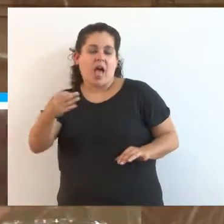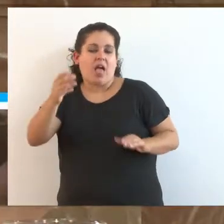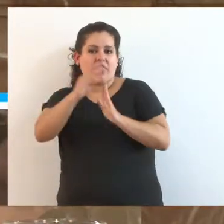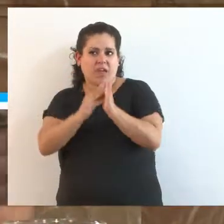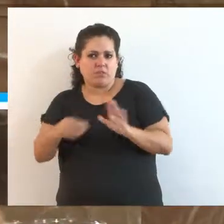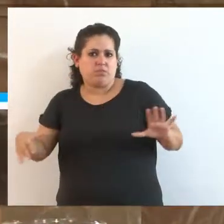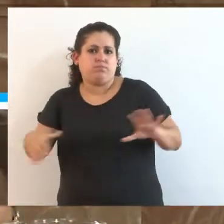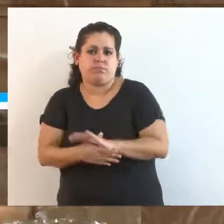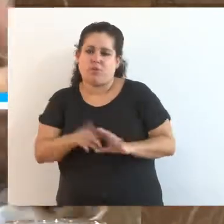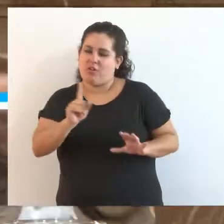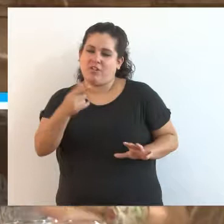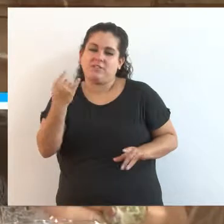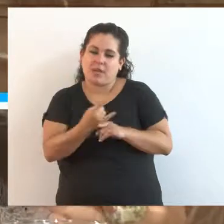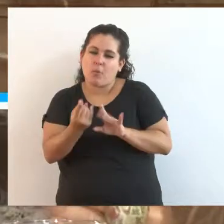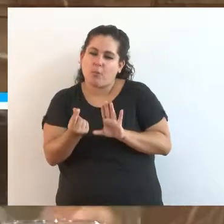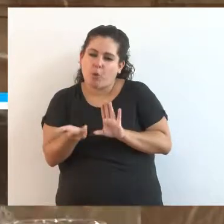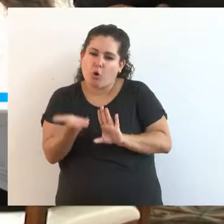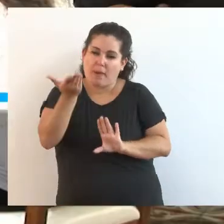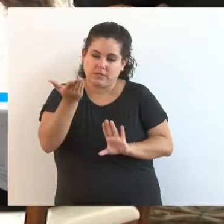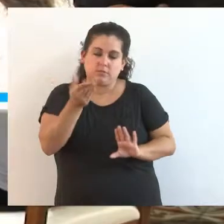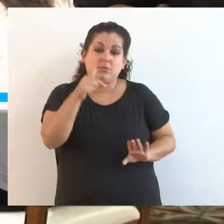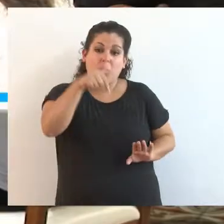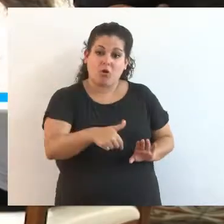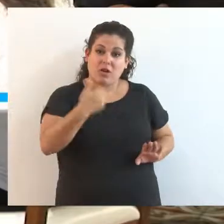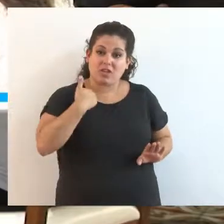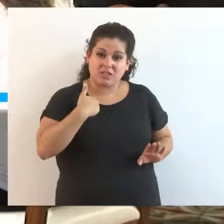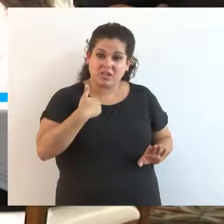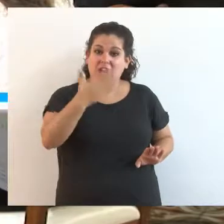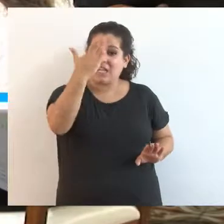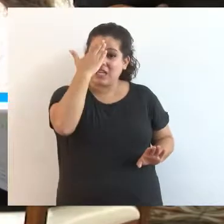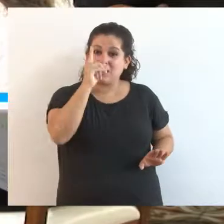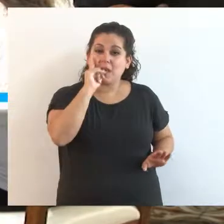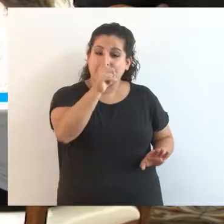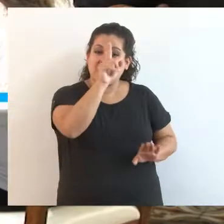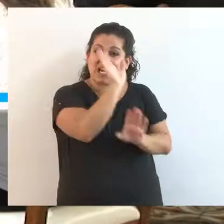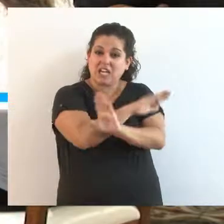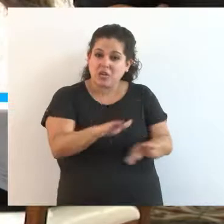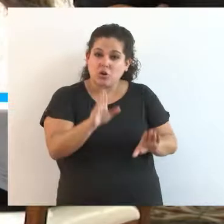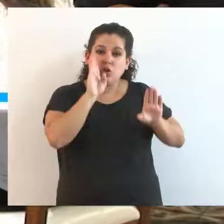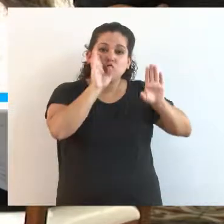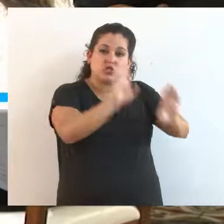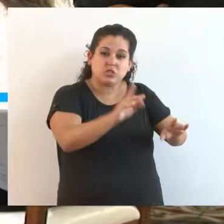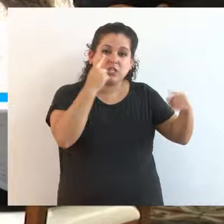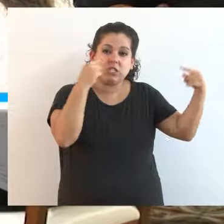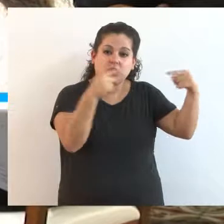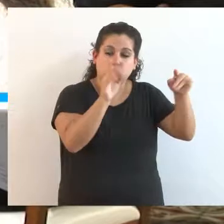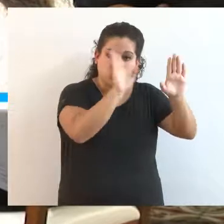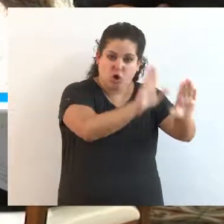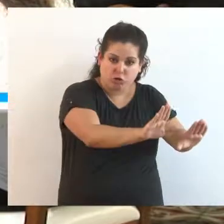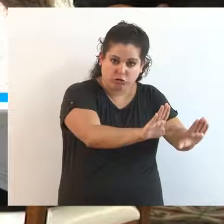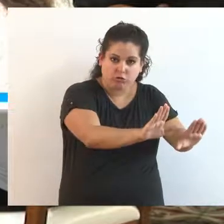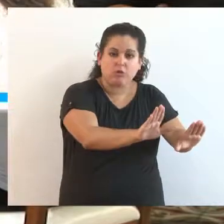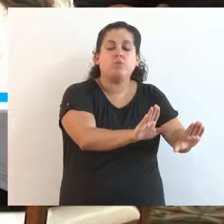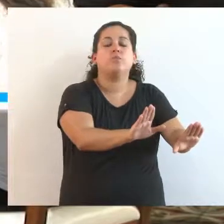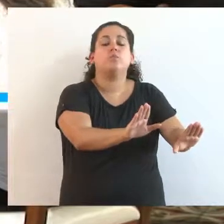datos completos, por lo cual se calcula un poquito más, en Argentina hoy estaríamos con 15.000 niños institucionalizados, no todos en situaciones de